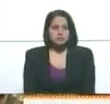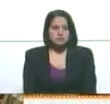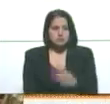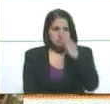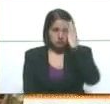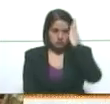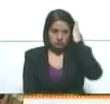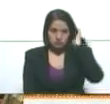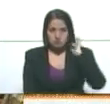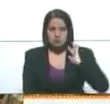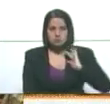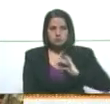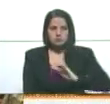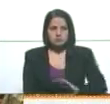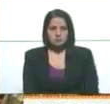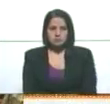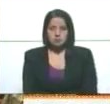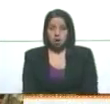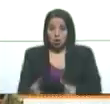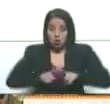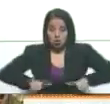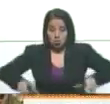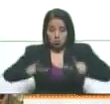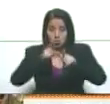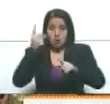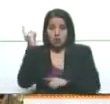De los espacios que nosotros debemos